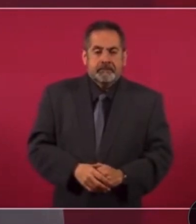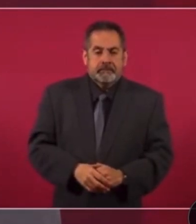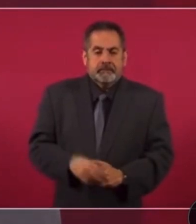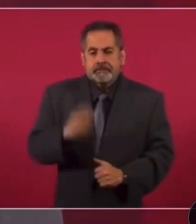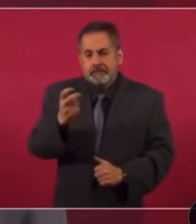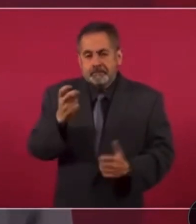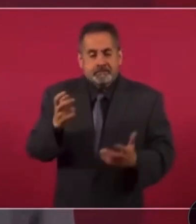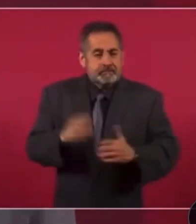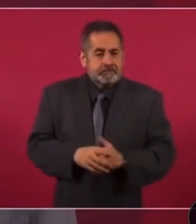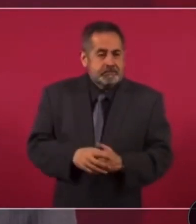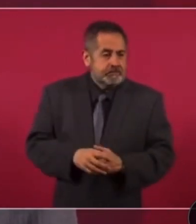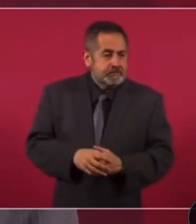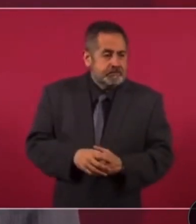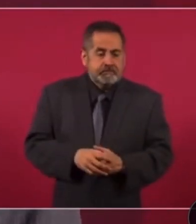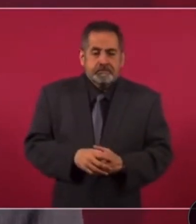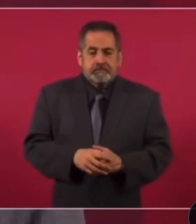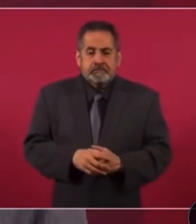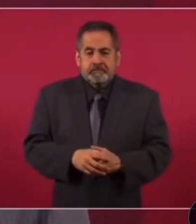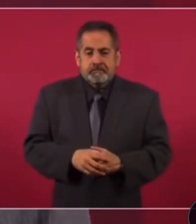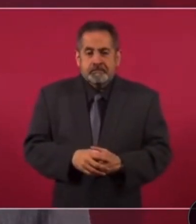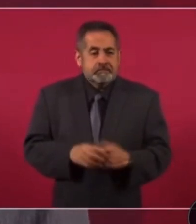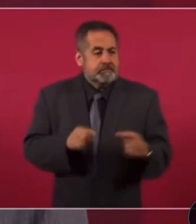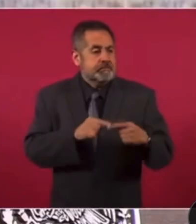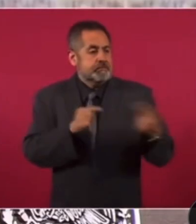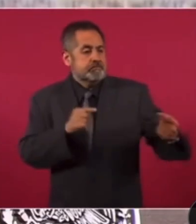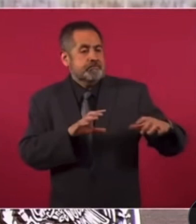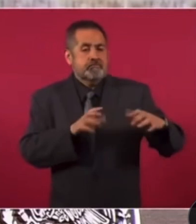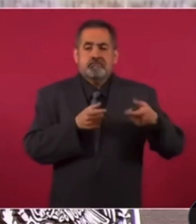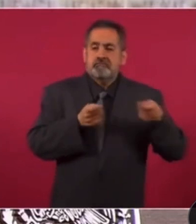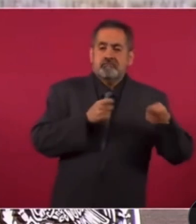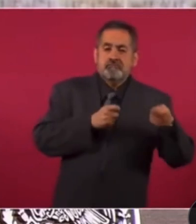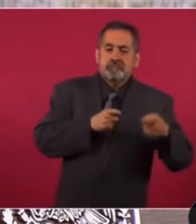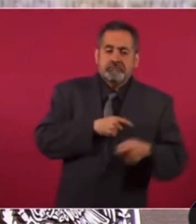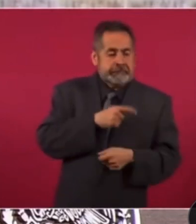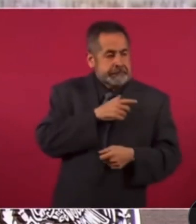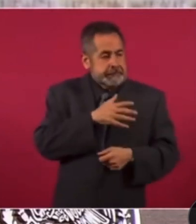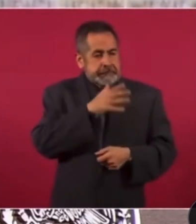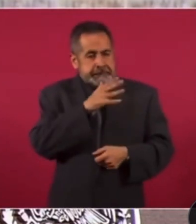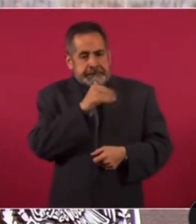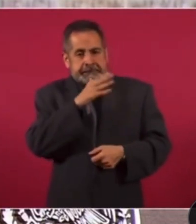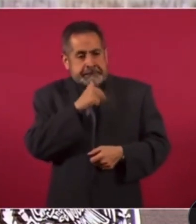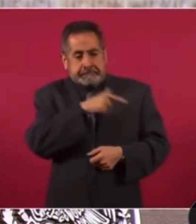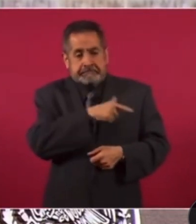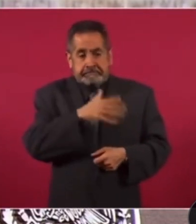no pueden los oligarcas conservadores,